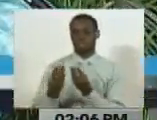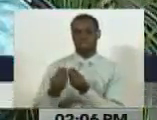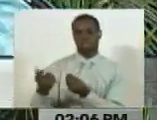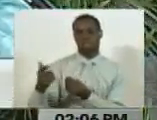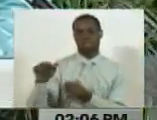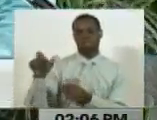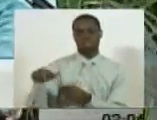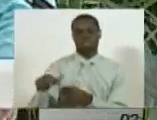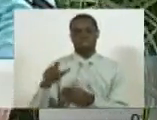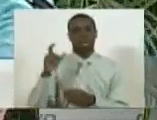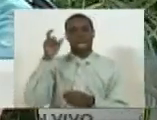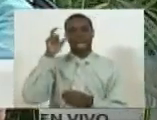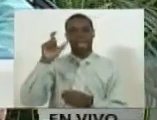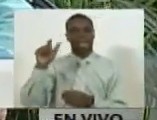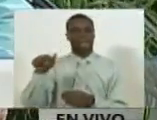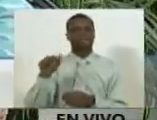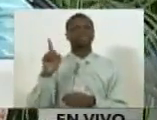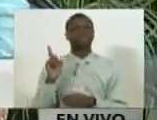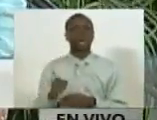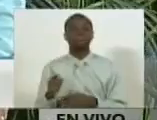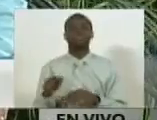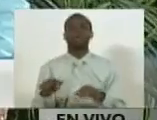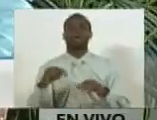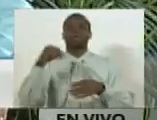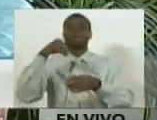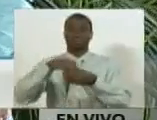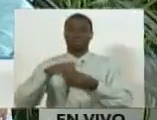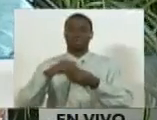seguir avanzando en el fortalecimiento de la comunidad escolar.